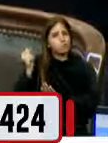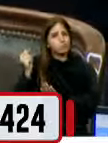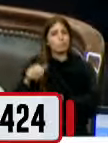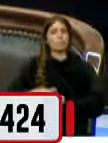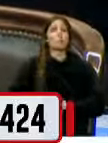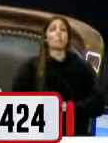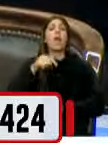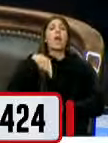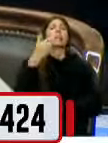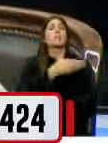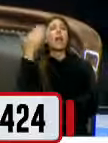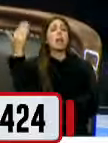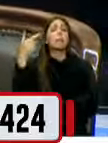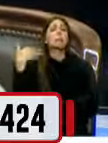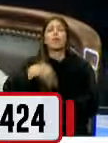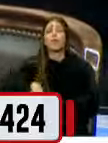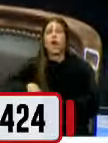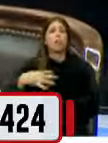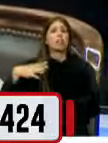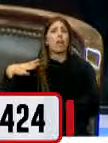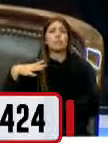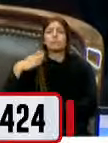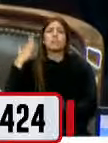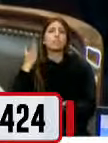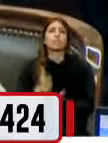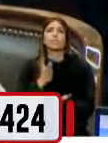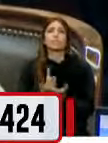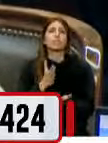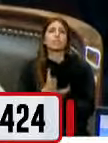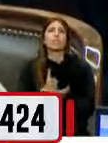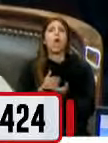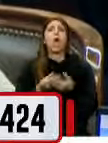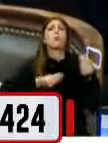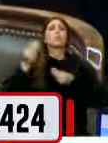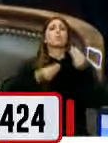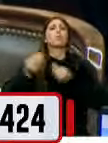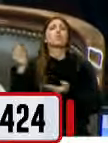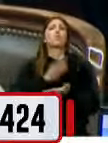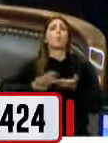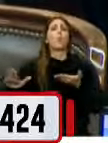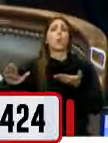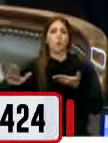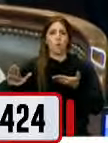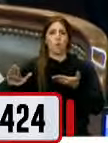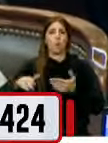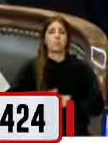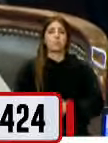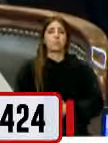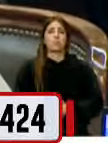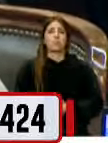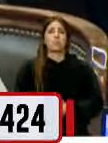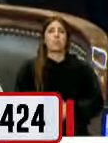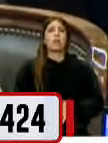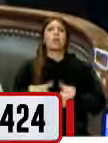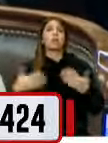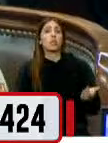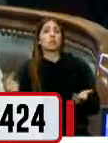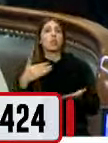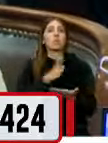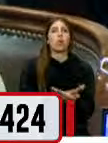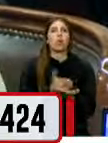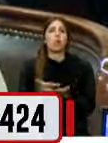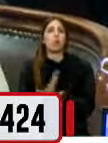van a estar bien. Dentro de 30, 35 años los jubilados ya no van a estar y los estudiantes no van a tener facultades, ¿entendés? Es fácil. Viene